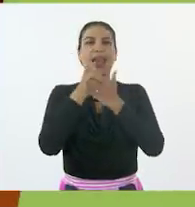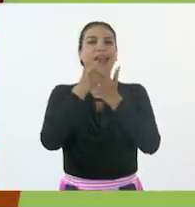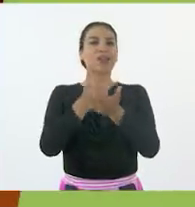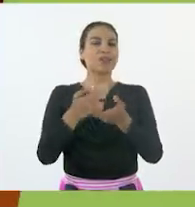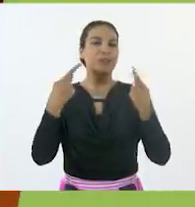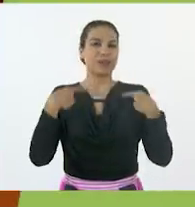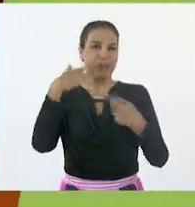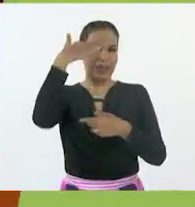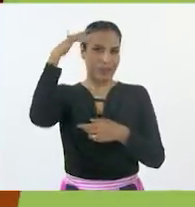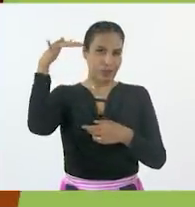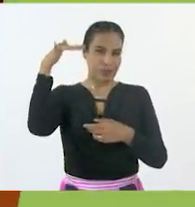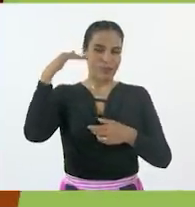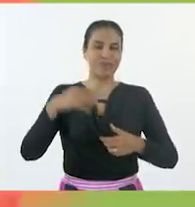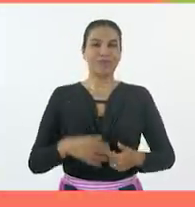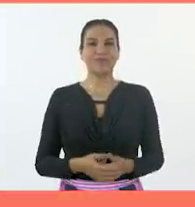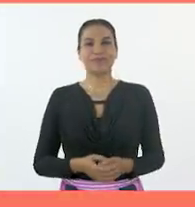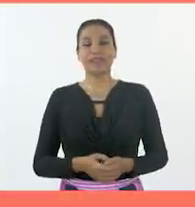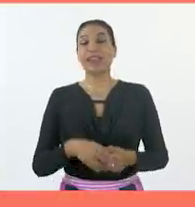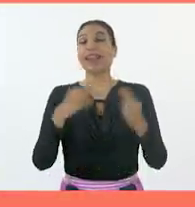de un adulto.